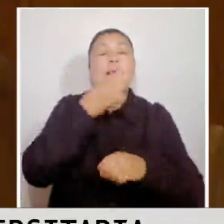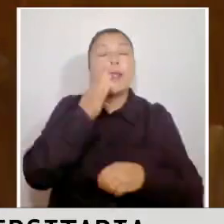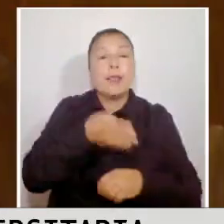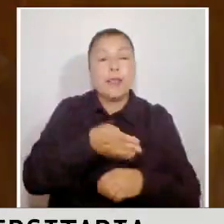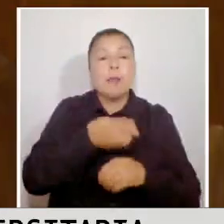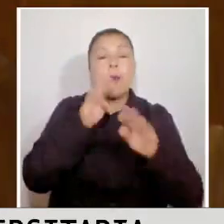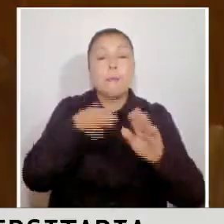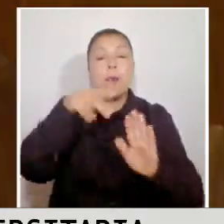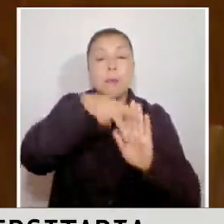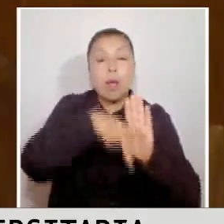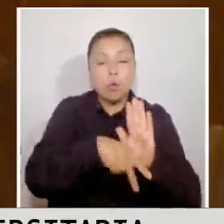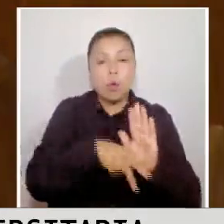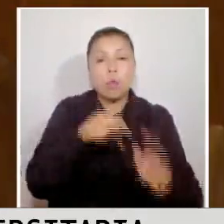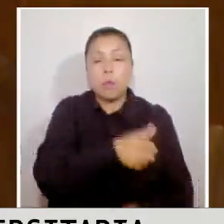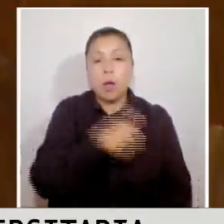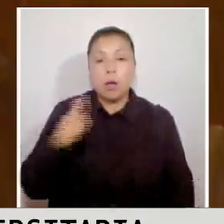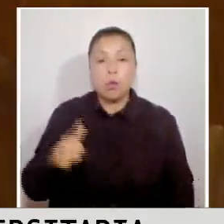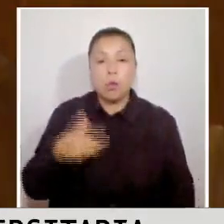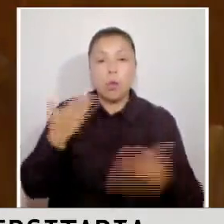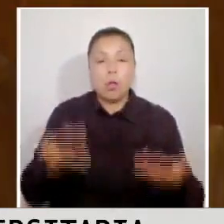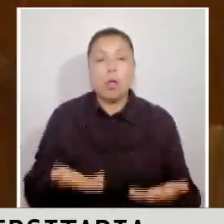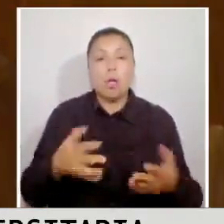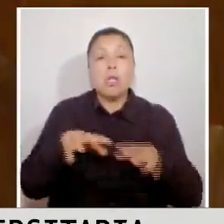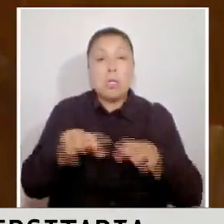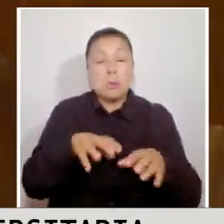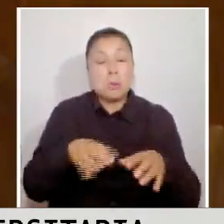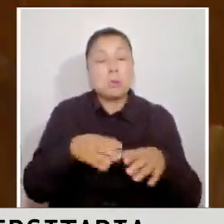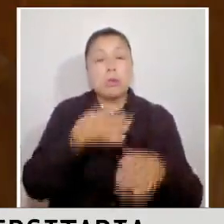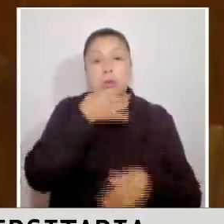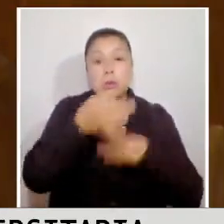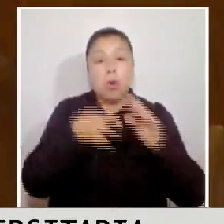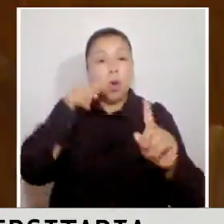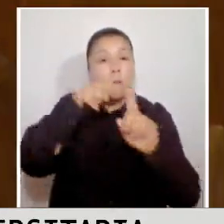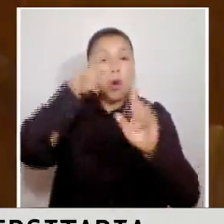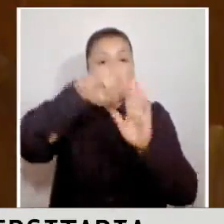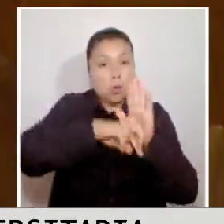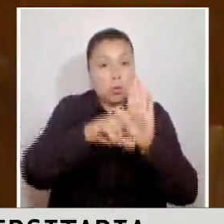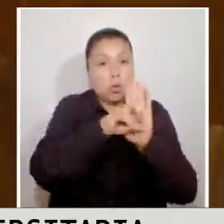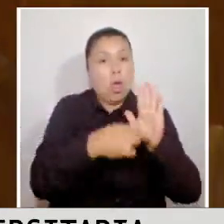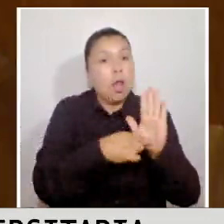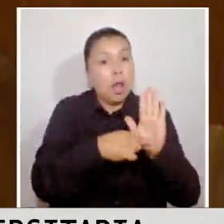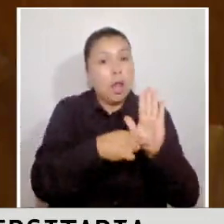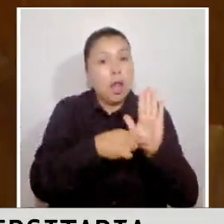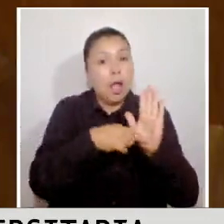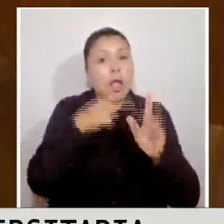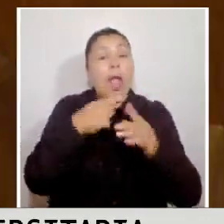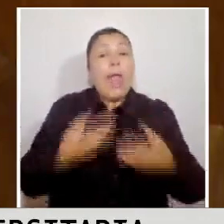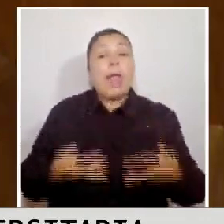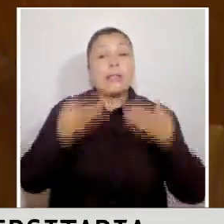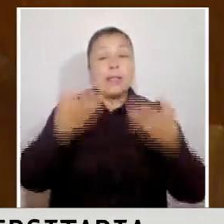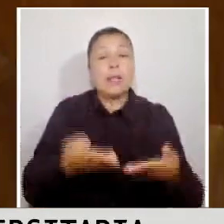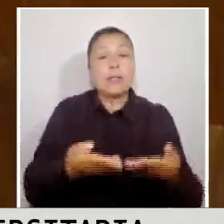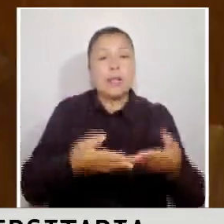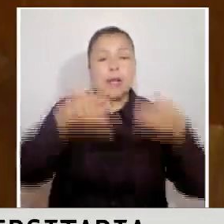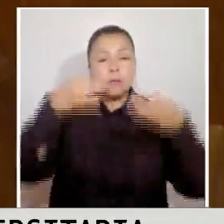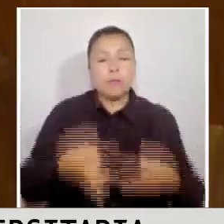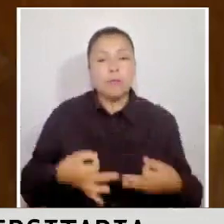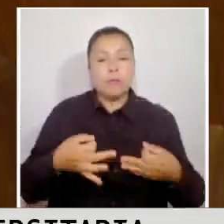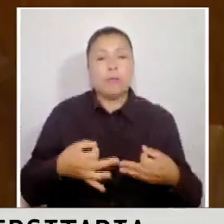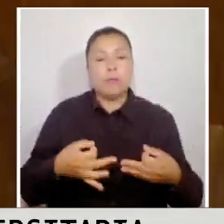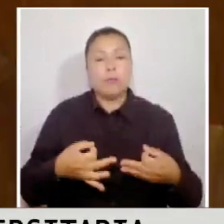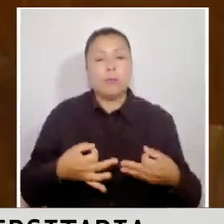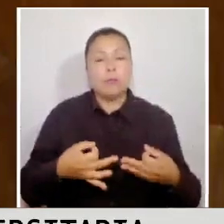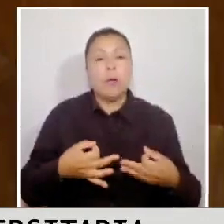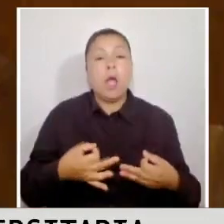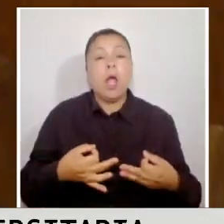normas para todos así las cosas manifestó que el objetivo de este proyecto de ley es otorgar certeza jurídica al consagrar